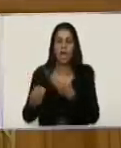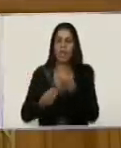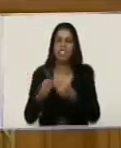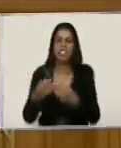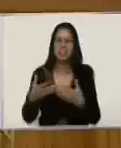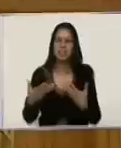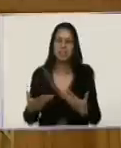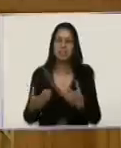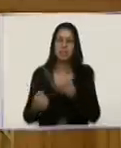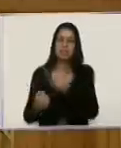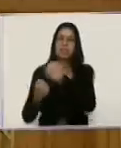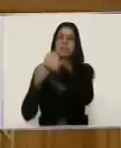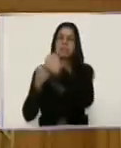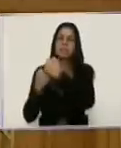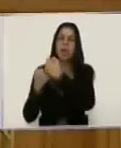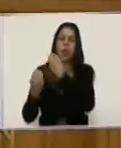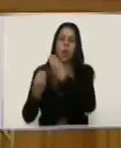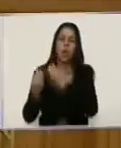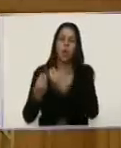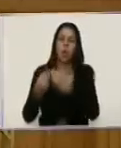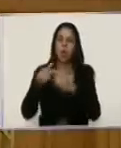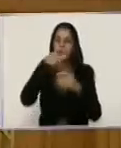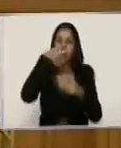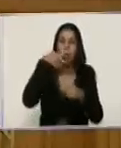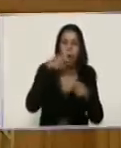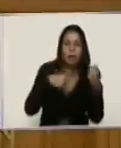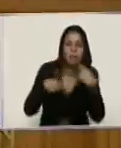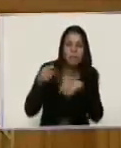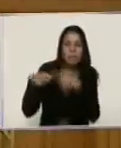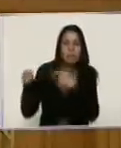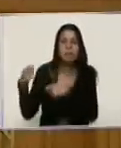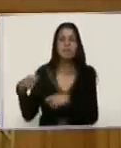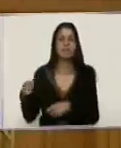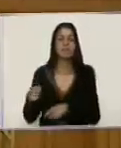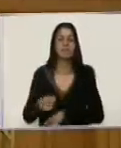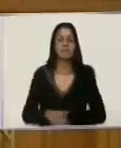fue hecho y se mantiene con el tráfico de drogas.